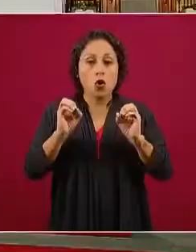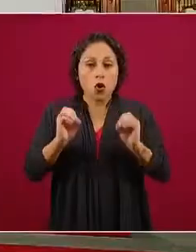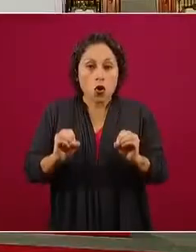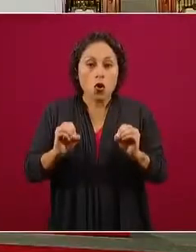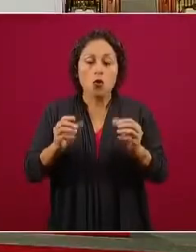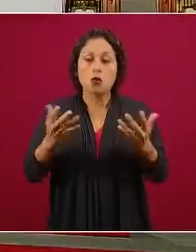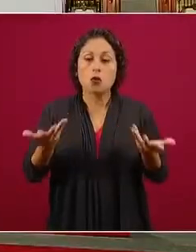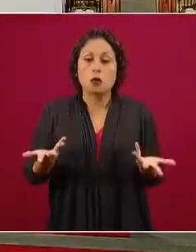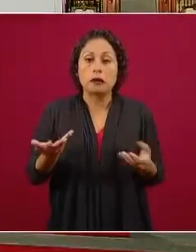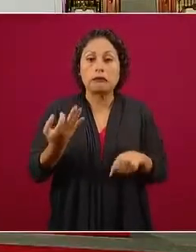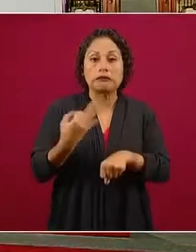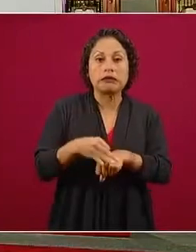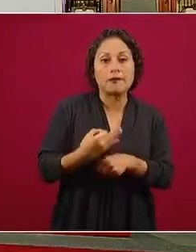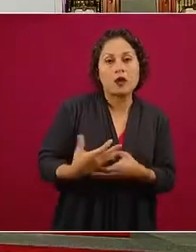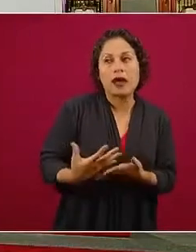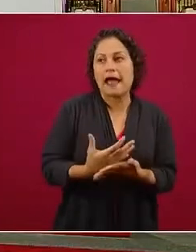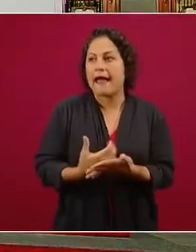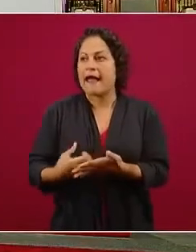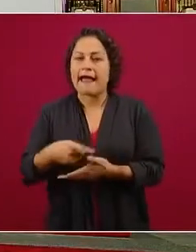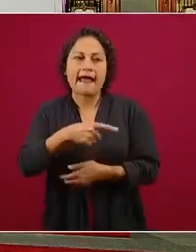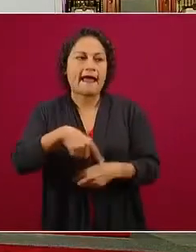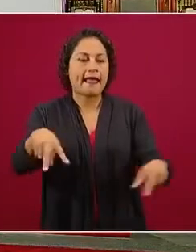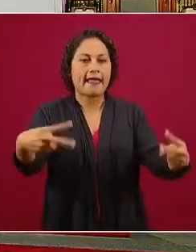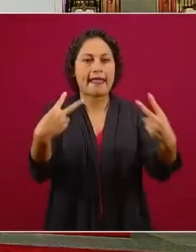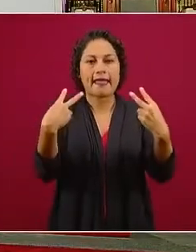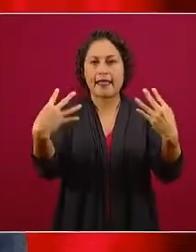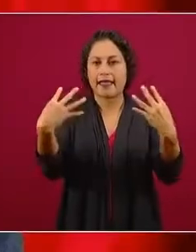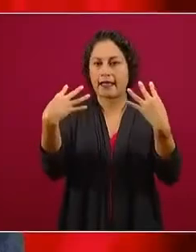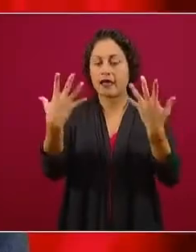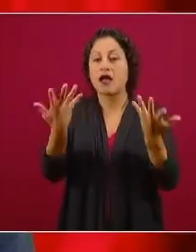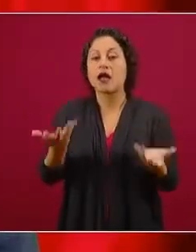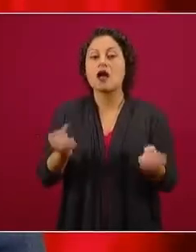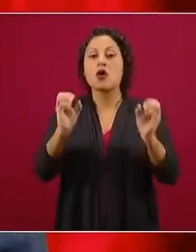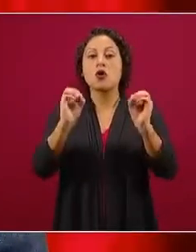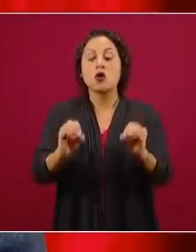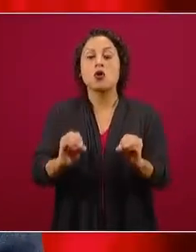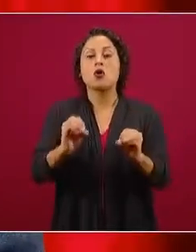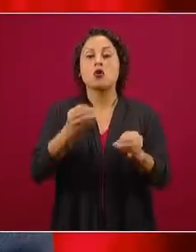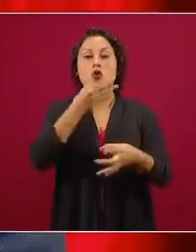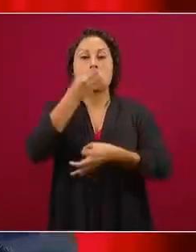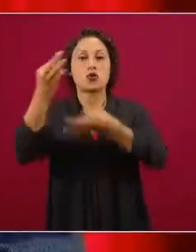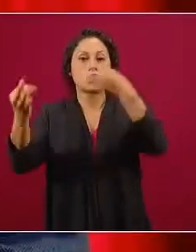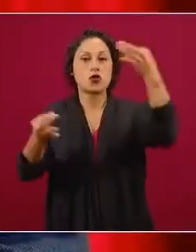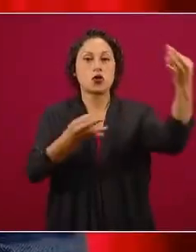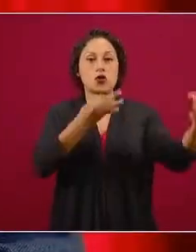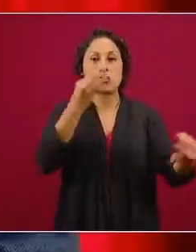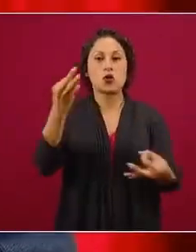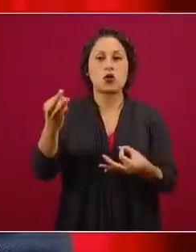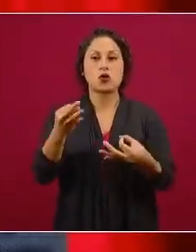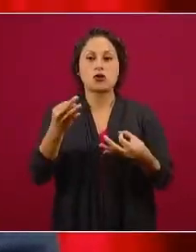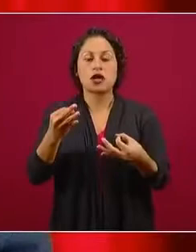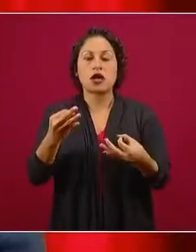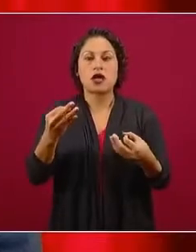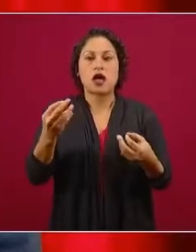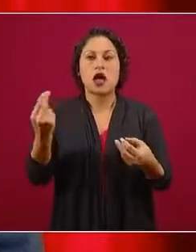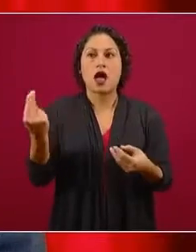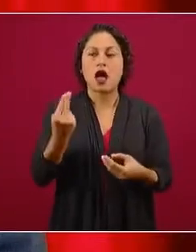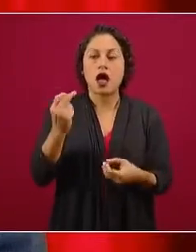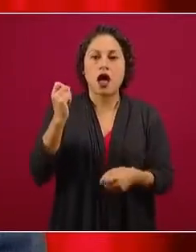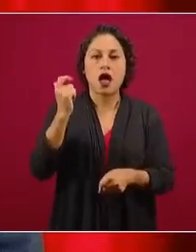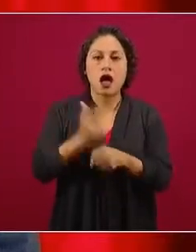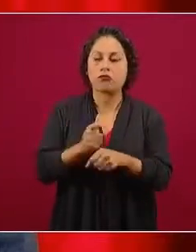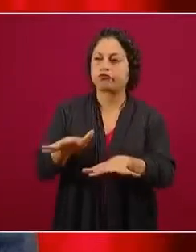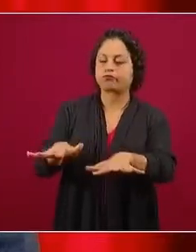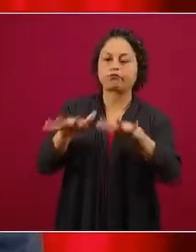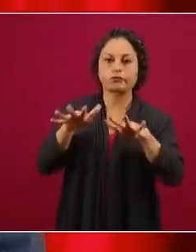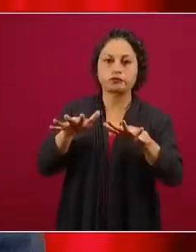mediáticos, de ganar audiencia, de generar notas que llamen la atención, y desde que un